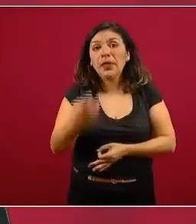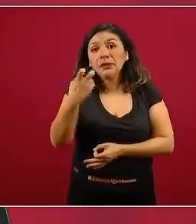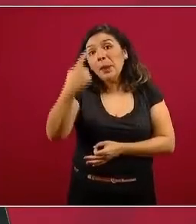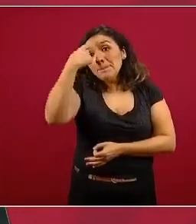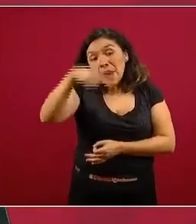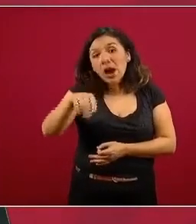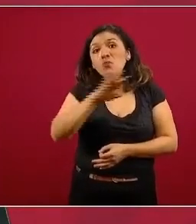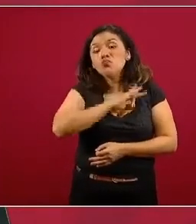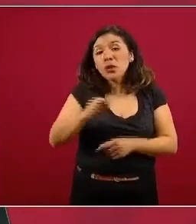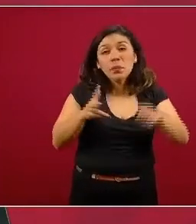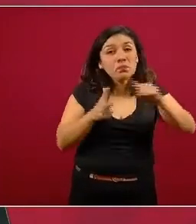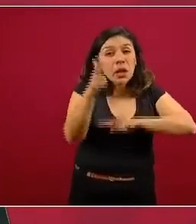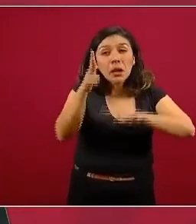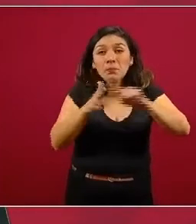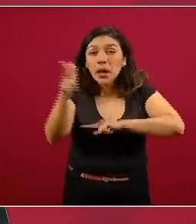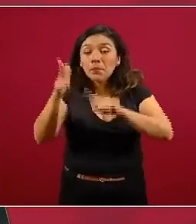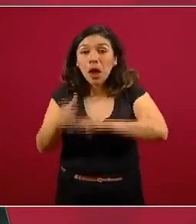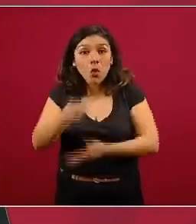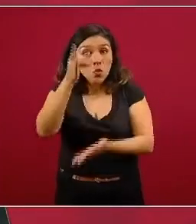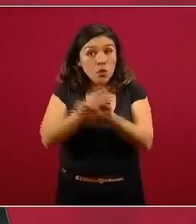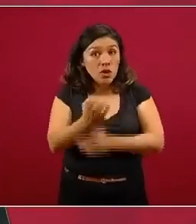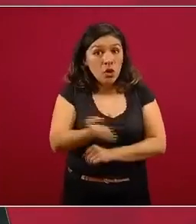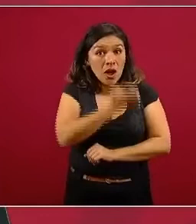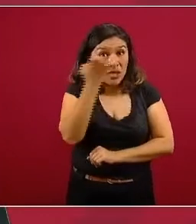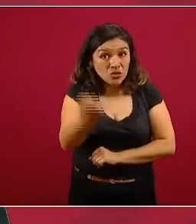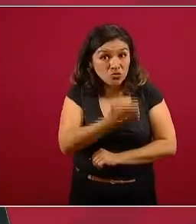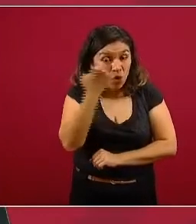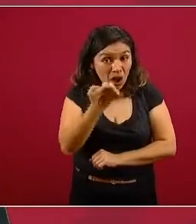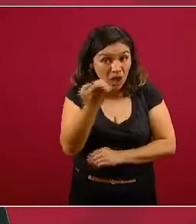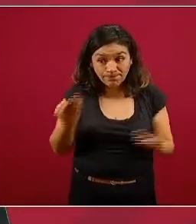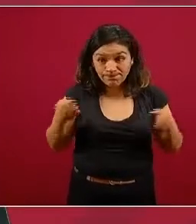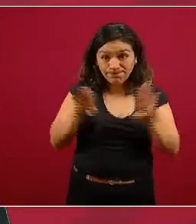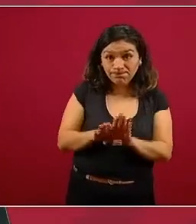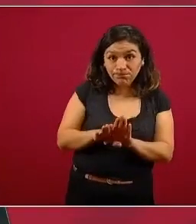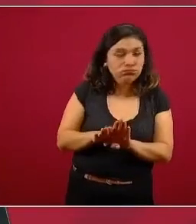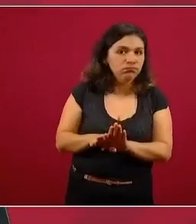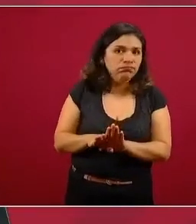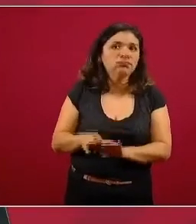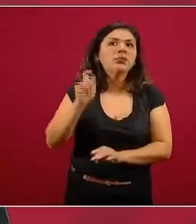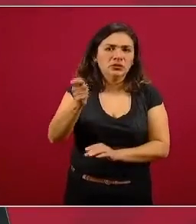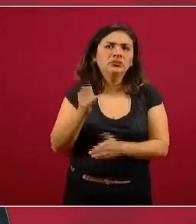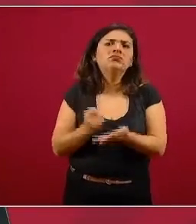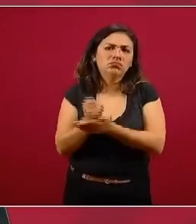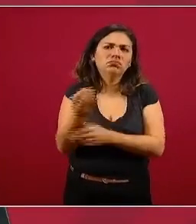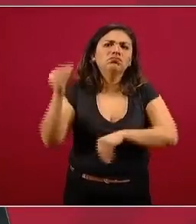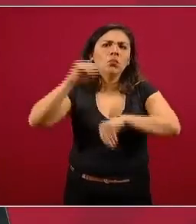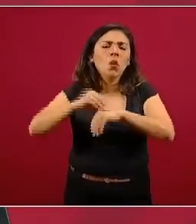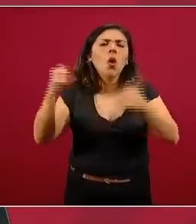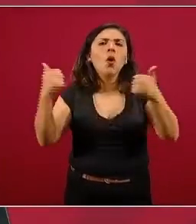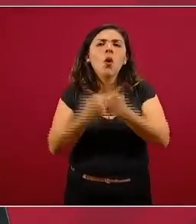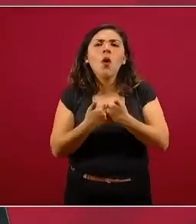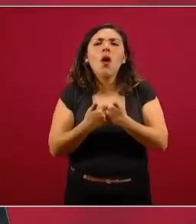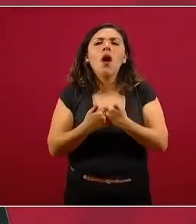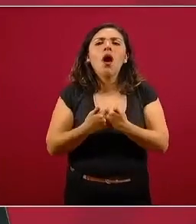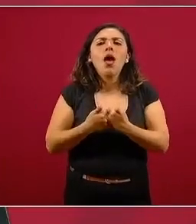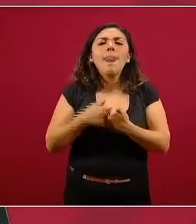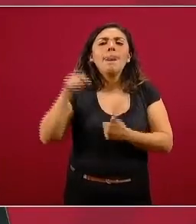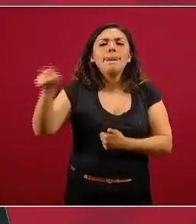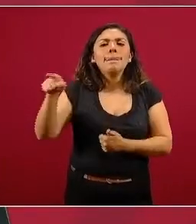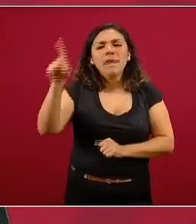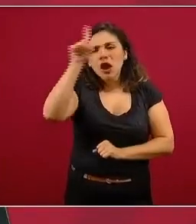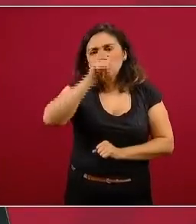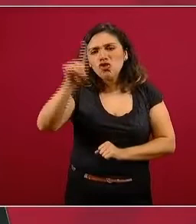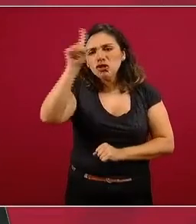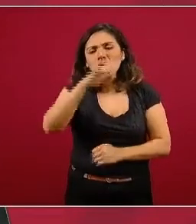lograr suspender no solamente las actividades del Sistema Educativo Nacional, que fueron dispuestas por el